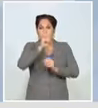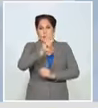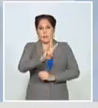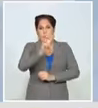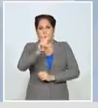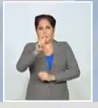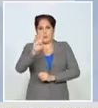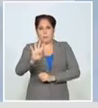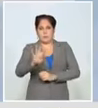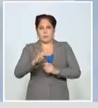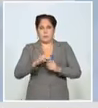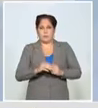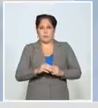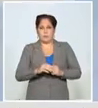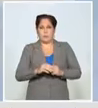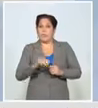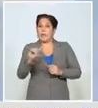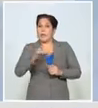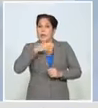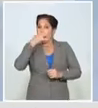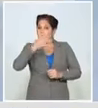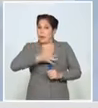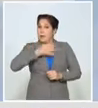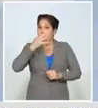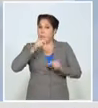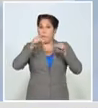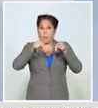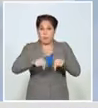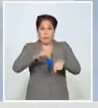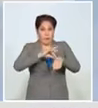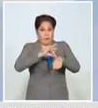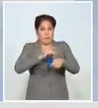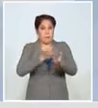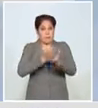3.334. Estamos hablando de activos.